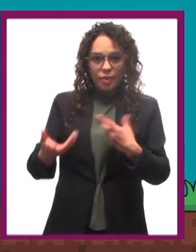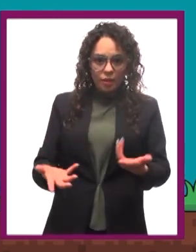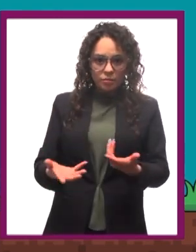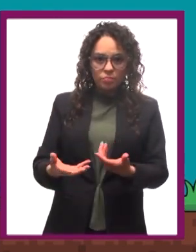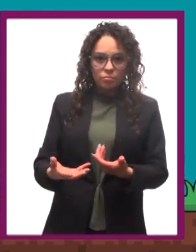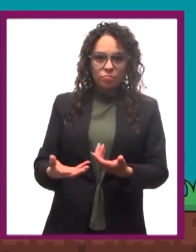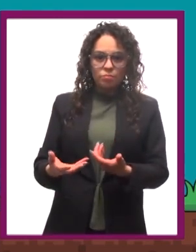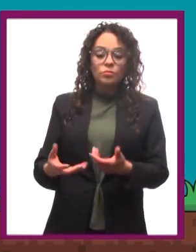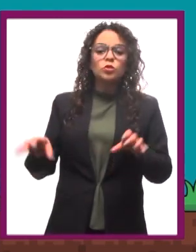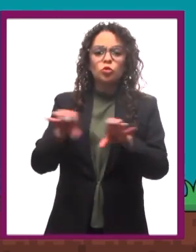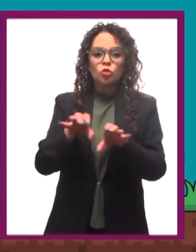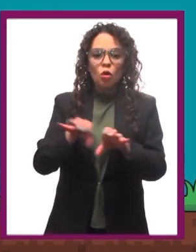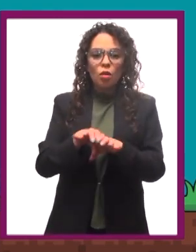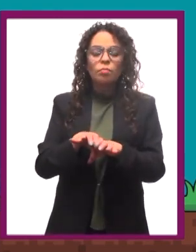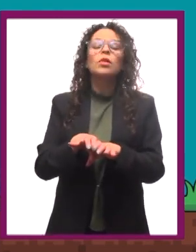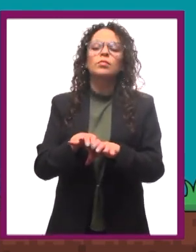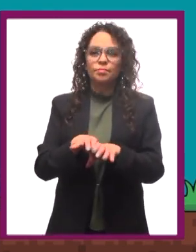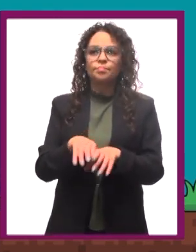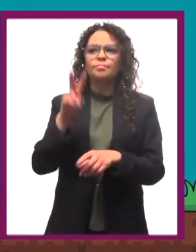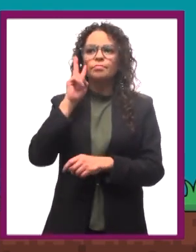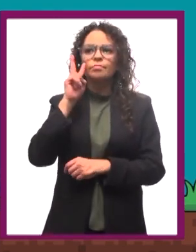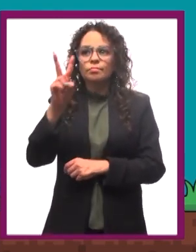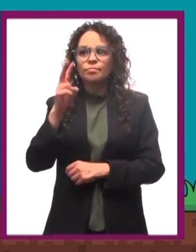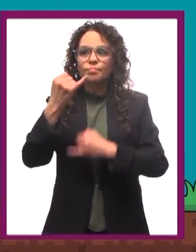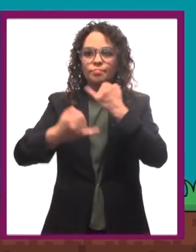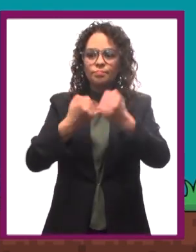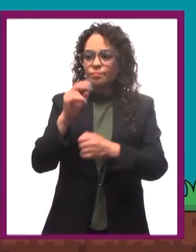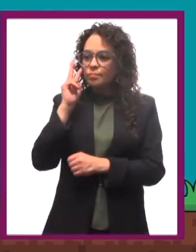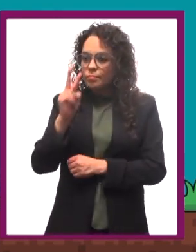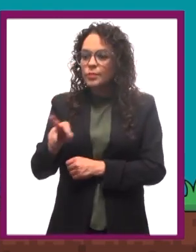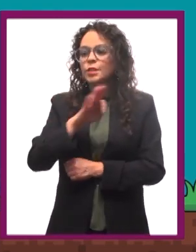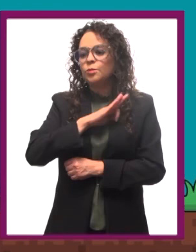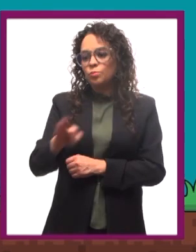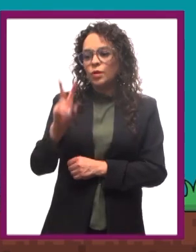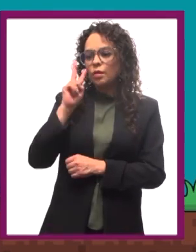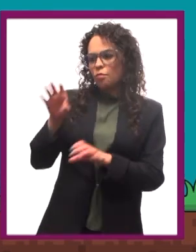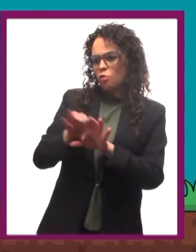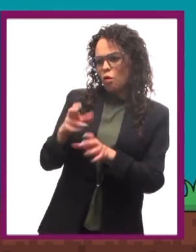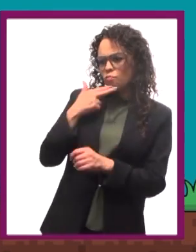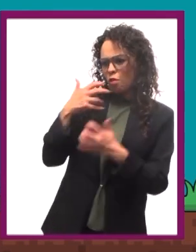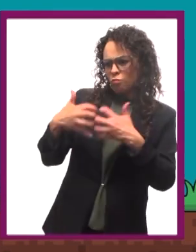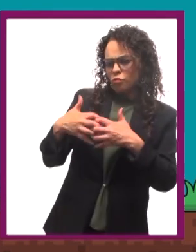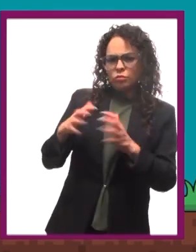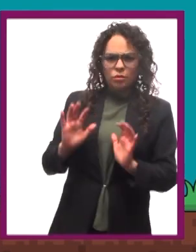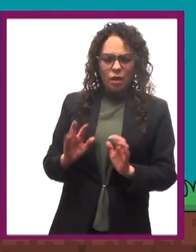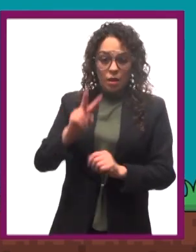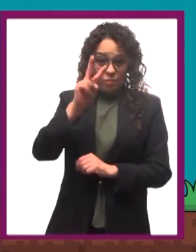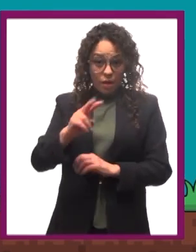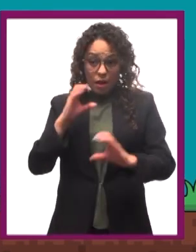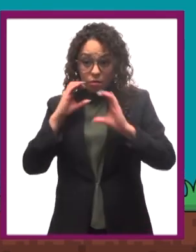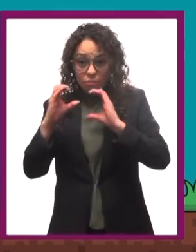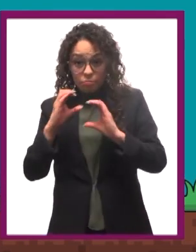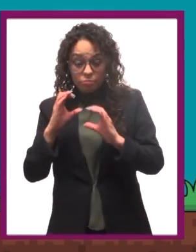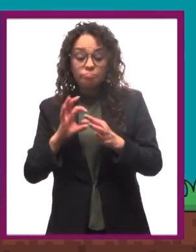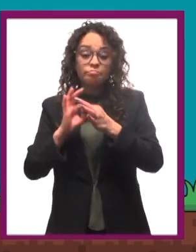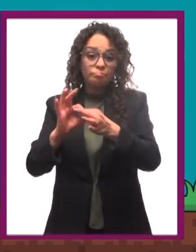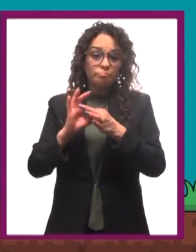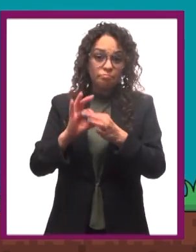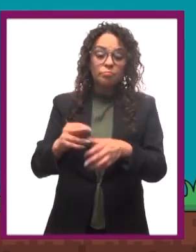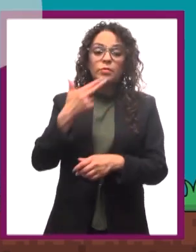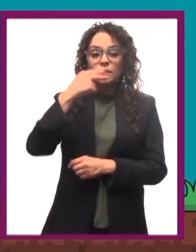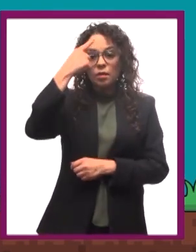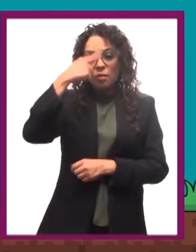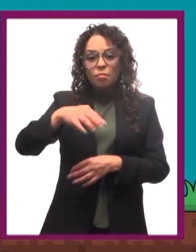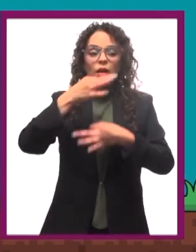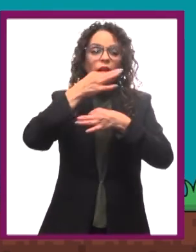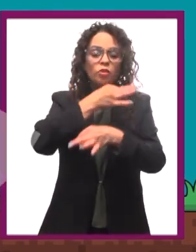las que nosotros vendemos y ponerlas a prueba en un rally y ver pues, en cuánto mejora la conducción, por ejemplo. Entonces, en realidad la comunicación pues, nos sirve